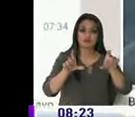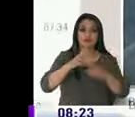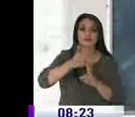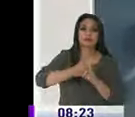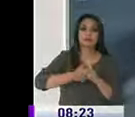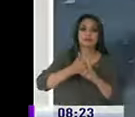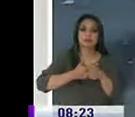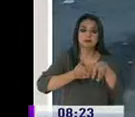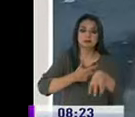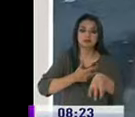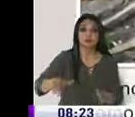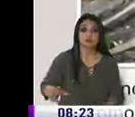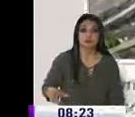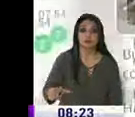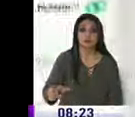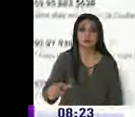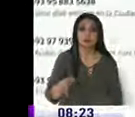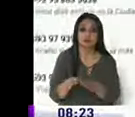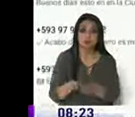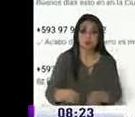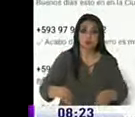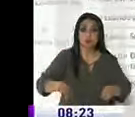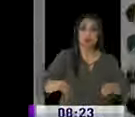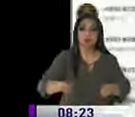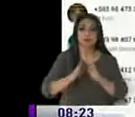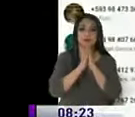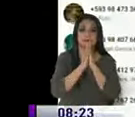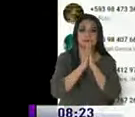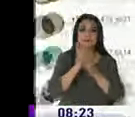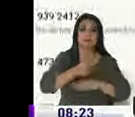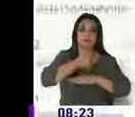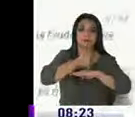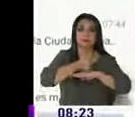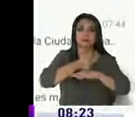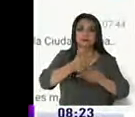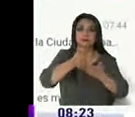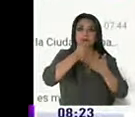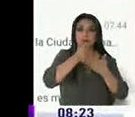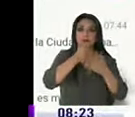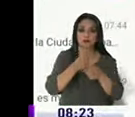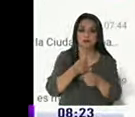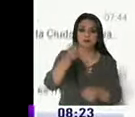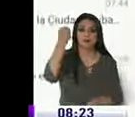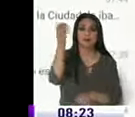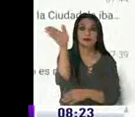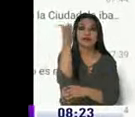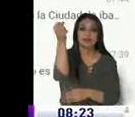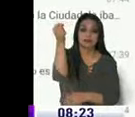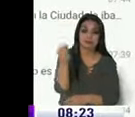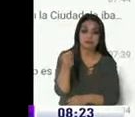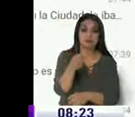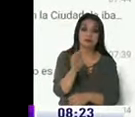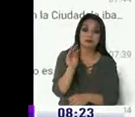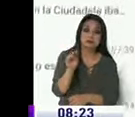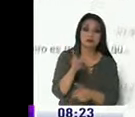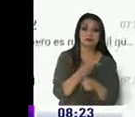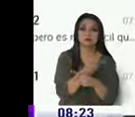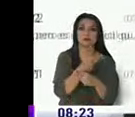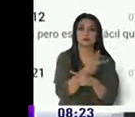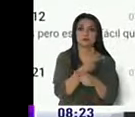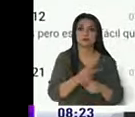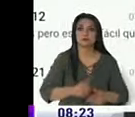barbaridad. La capa asfáltica está bastante destruida. Necesitan ayuda en la